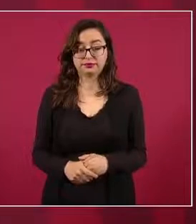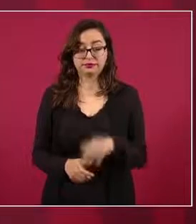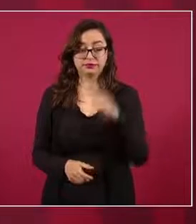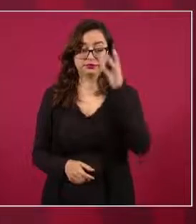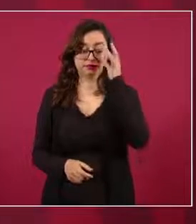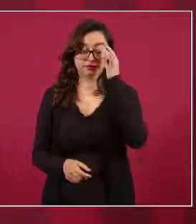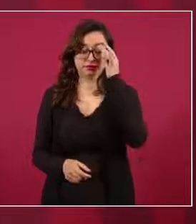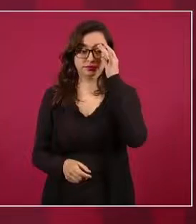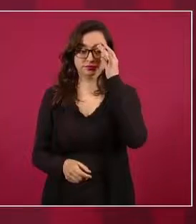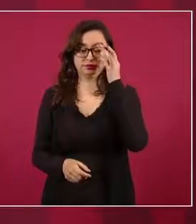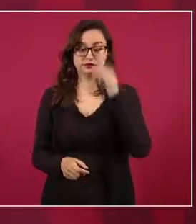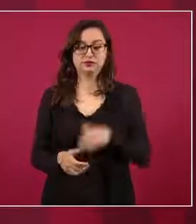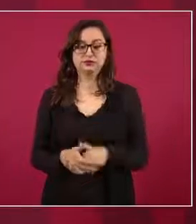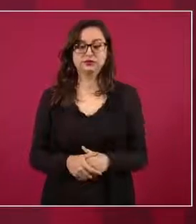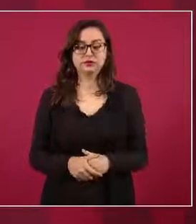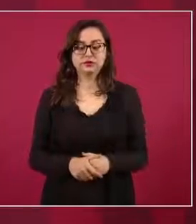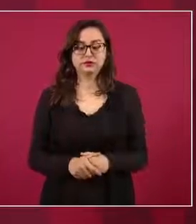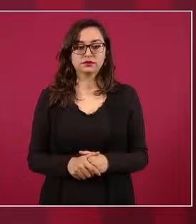decía un